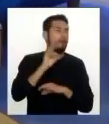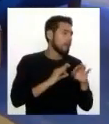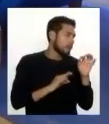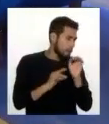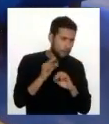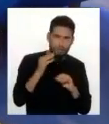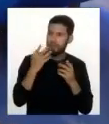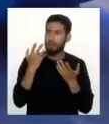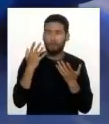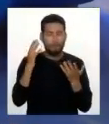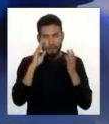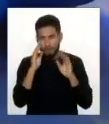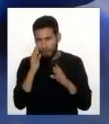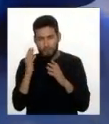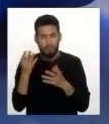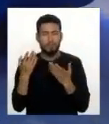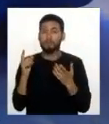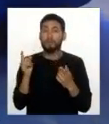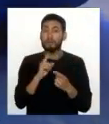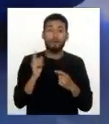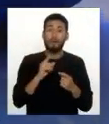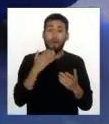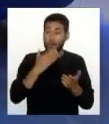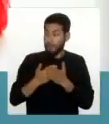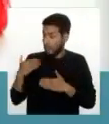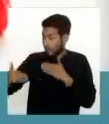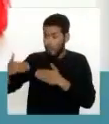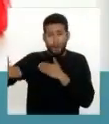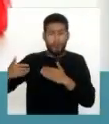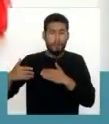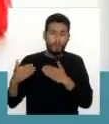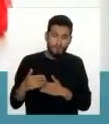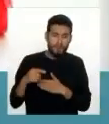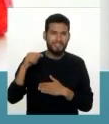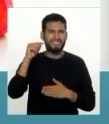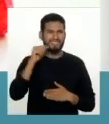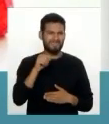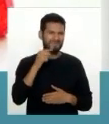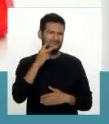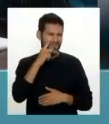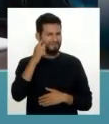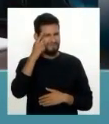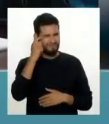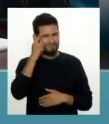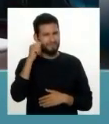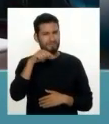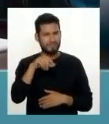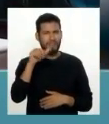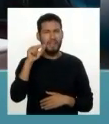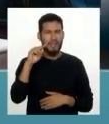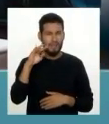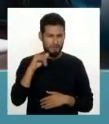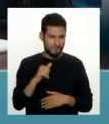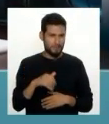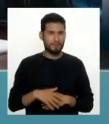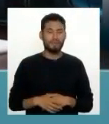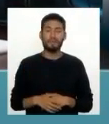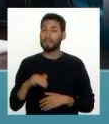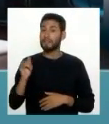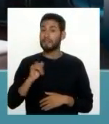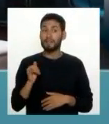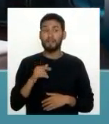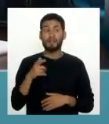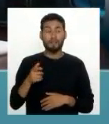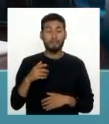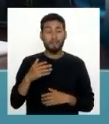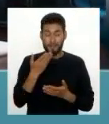no está captando muy bien o no está al ritmo de sus otros compañeros, podemos ahí sospechar que está ante un caso de anemia, ¿no? Y también a veces en las